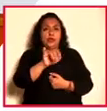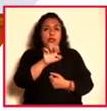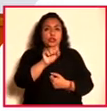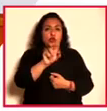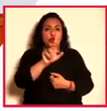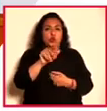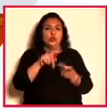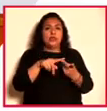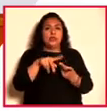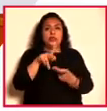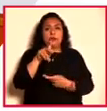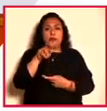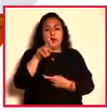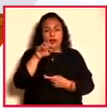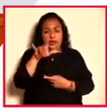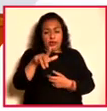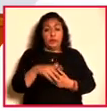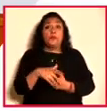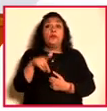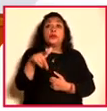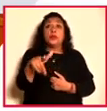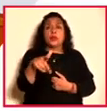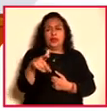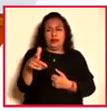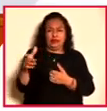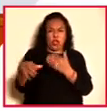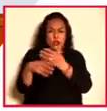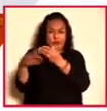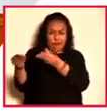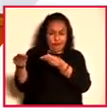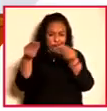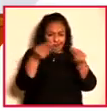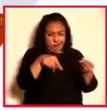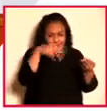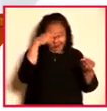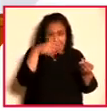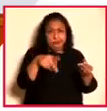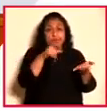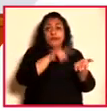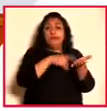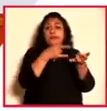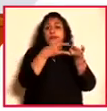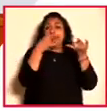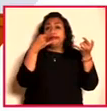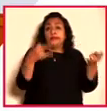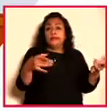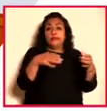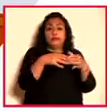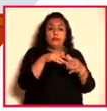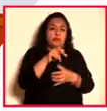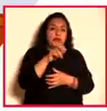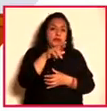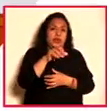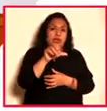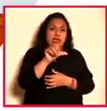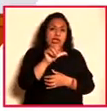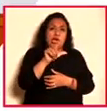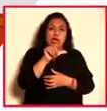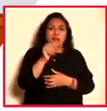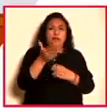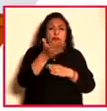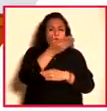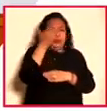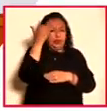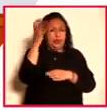Quim. Las piezas repatriadas formaron parte de la historia de las misiones de la Pimería Alta, territorio que en tiempos de la